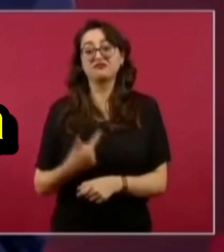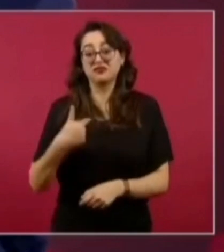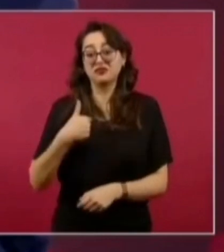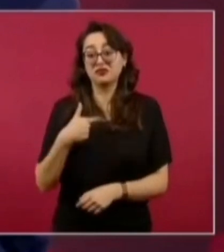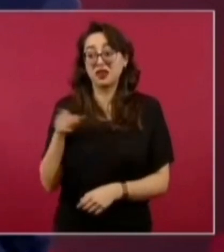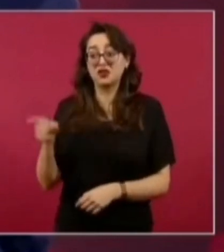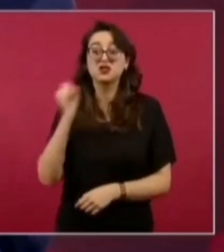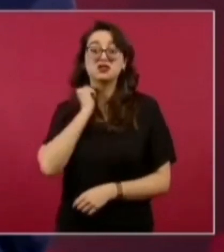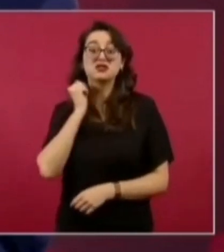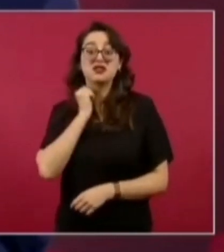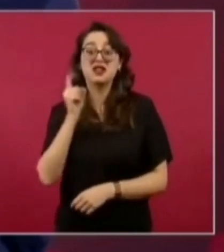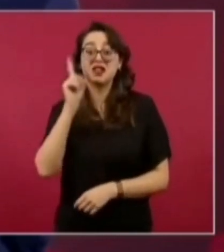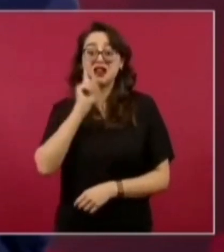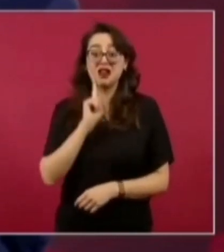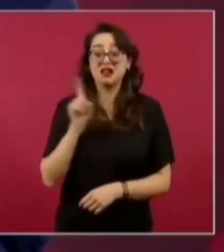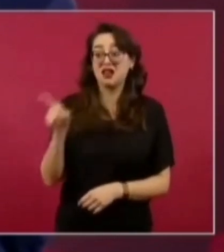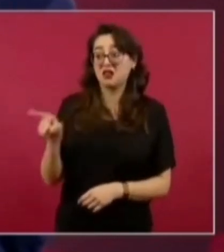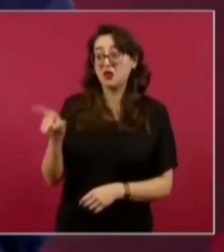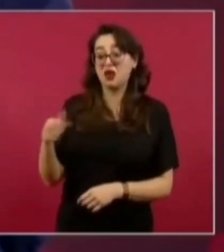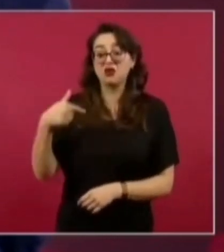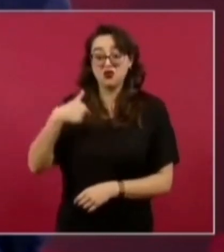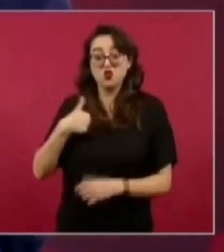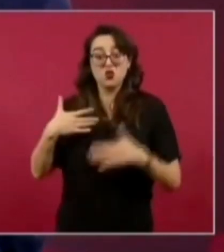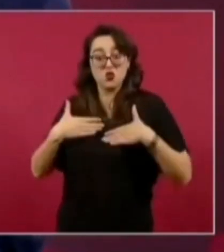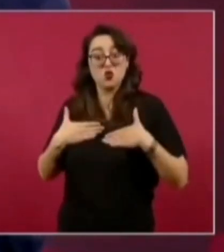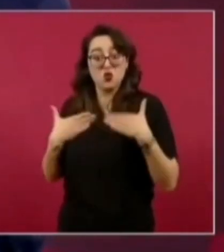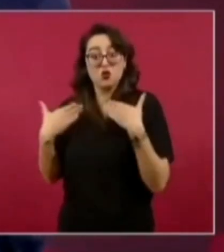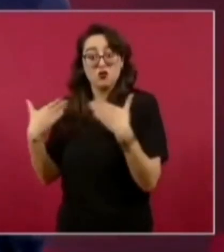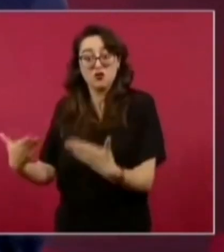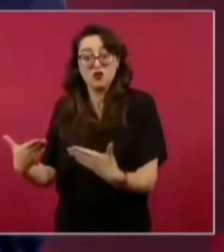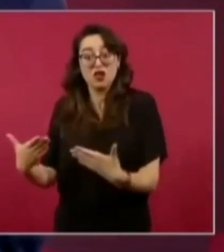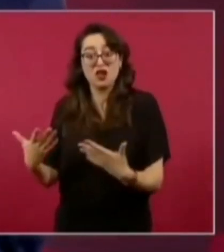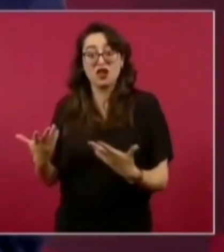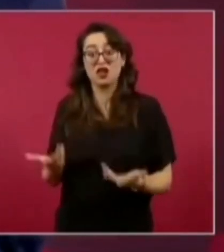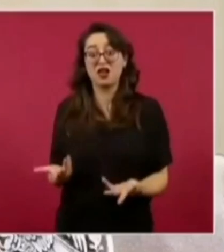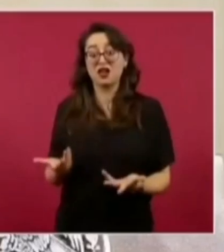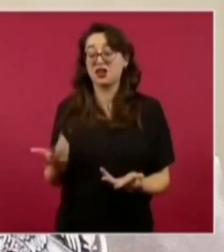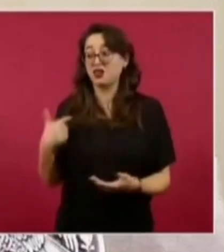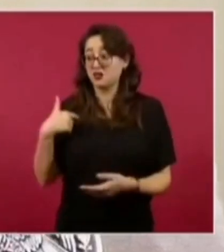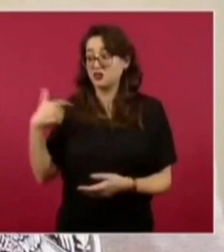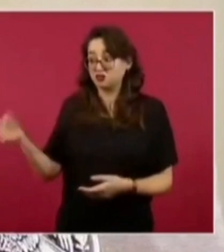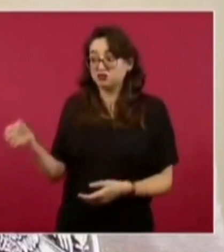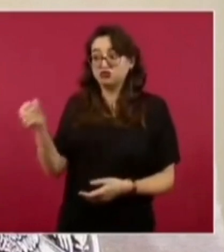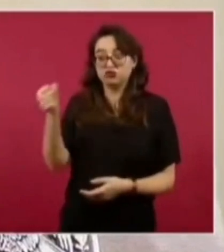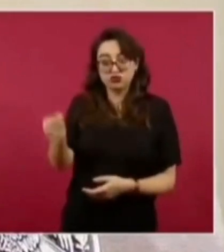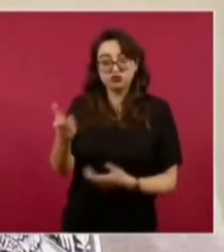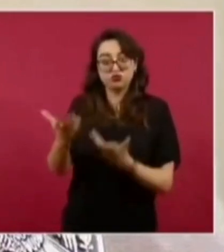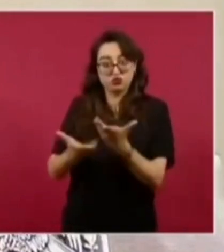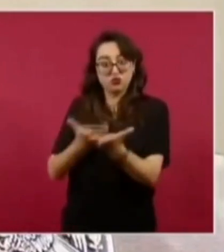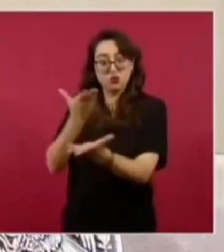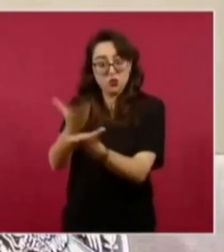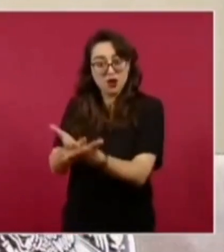proponerla a, ¿cómo se llama? No, a